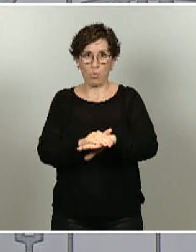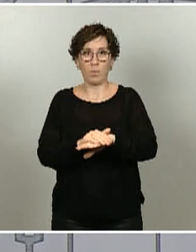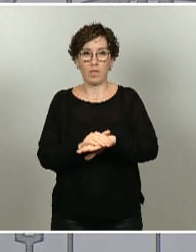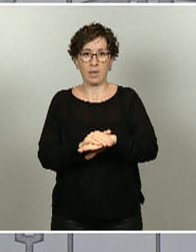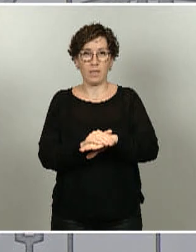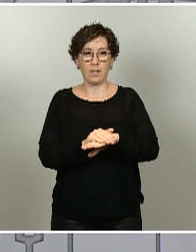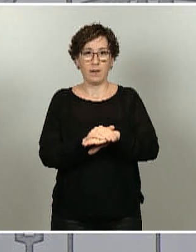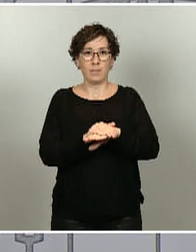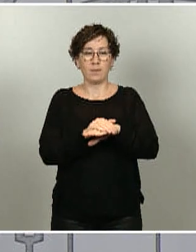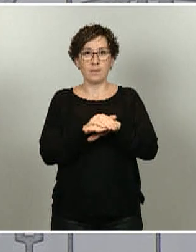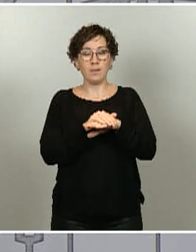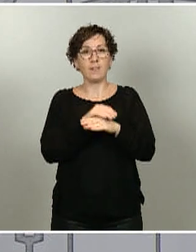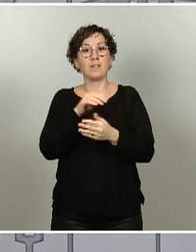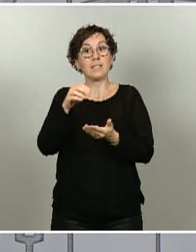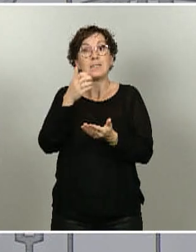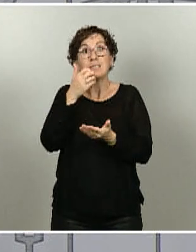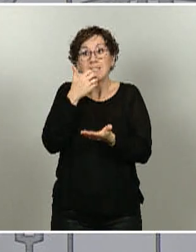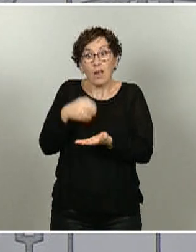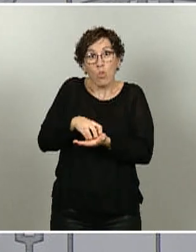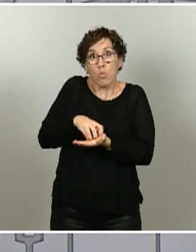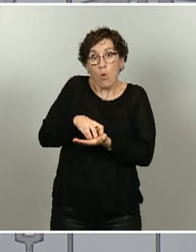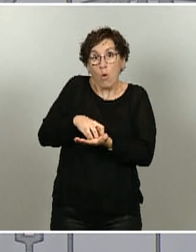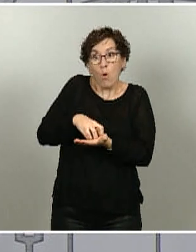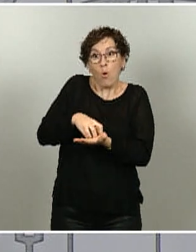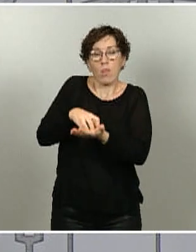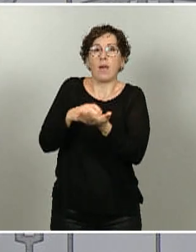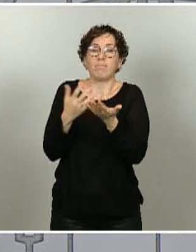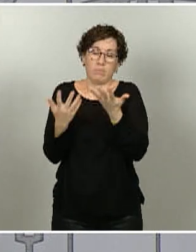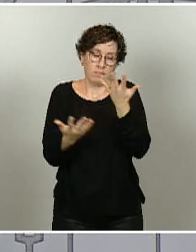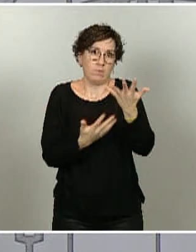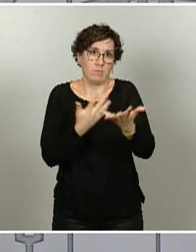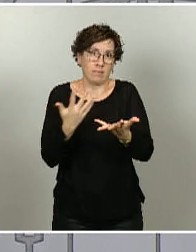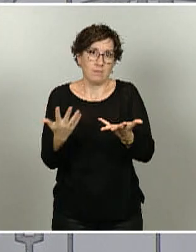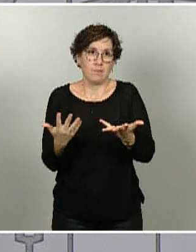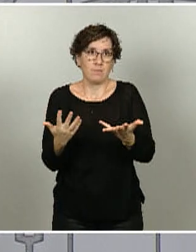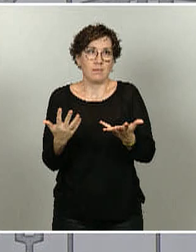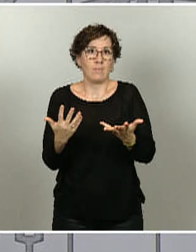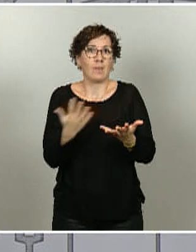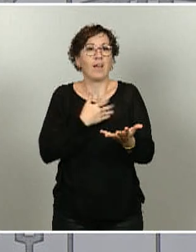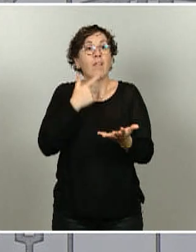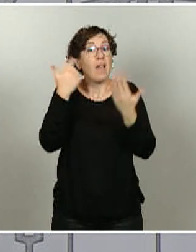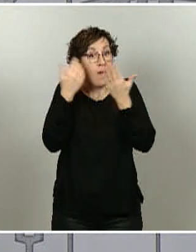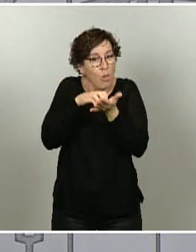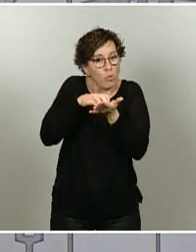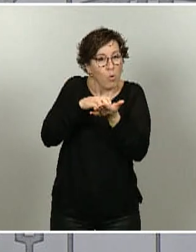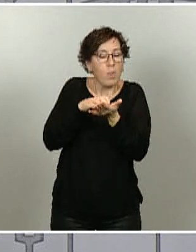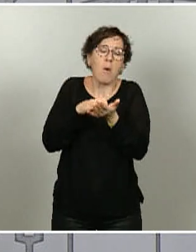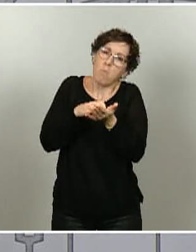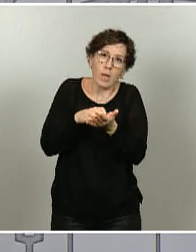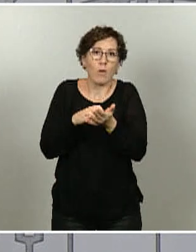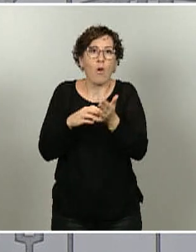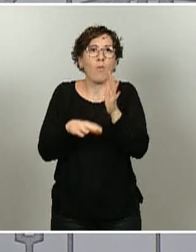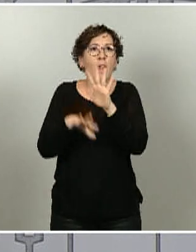dudas, obviamente no es, como decía, algo que favorezca la toma de decisiones a favor,